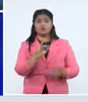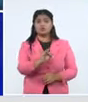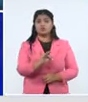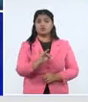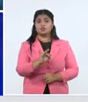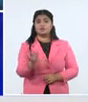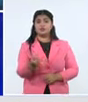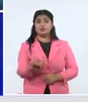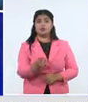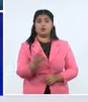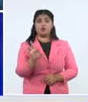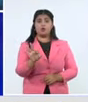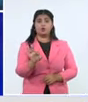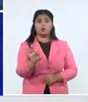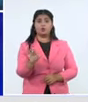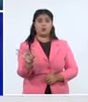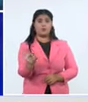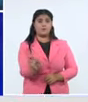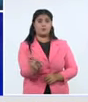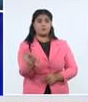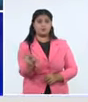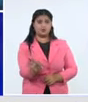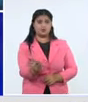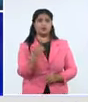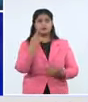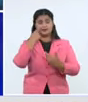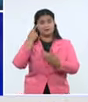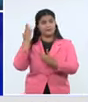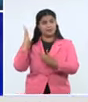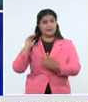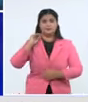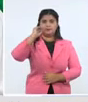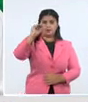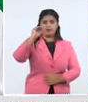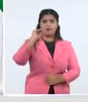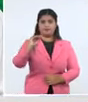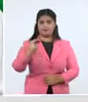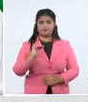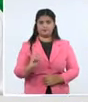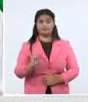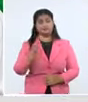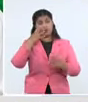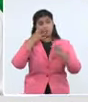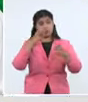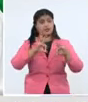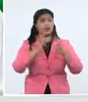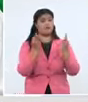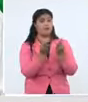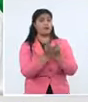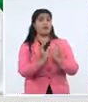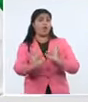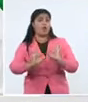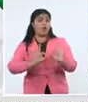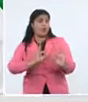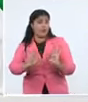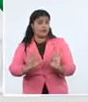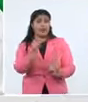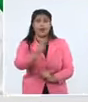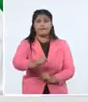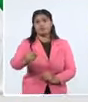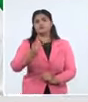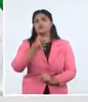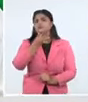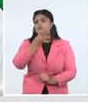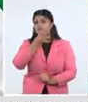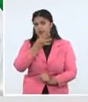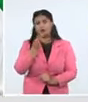77,8%. Razón por la que este grupo tenemos que proteger mucho más que al resto de las personas,